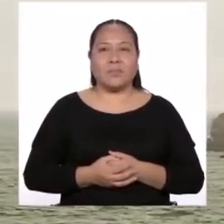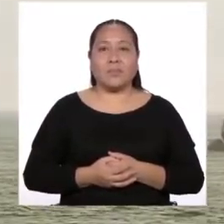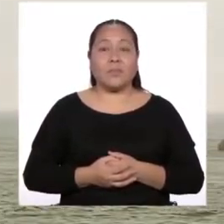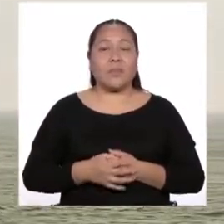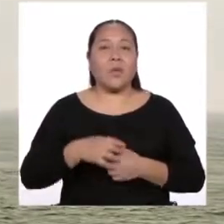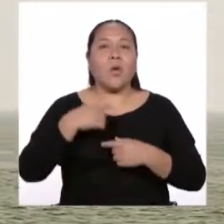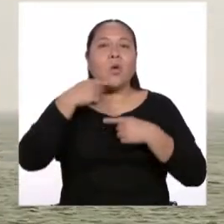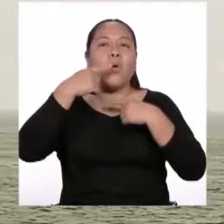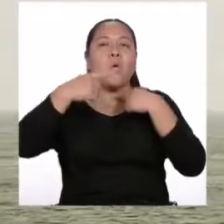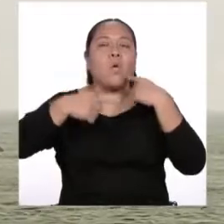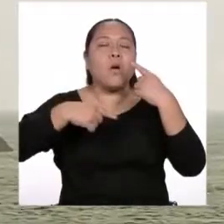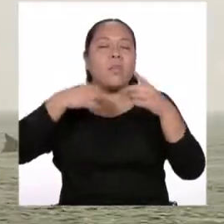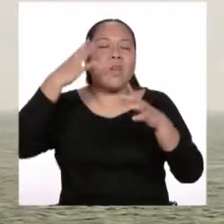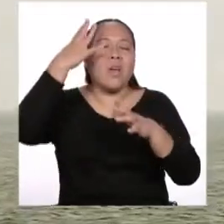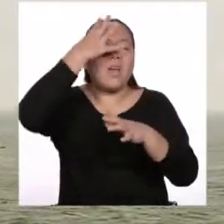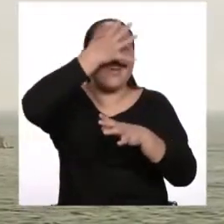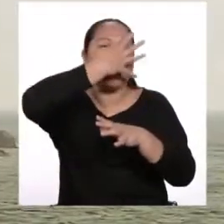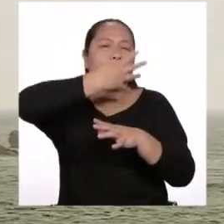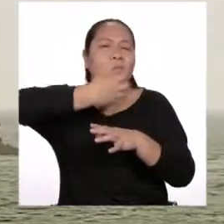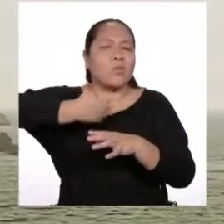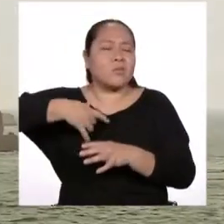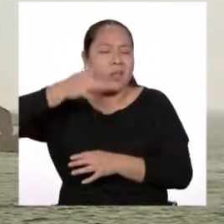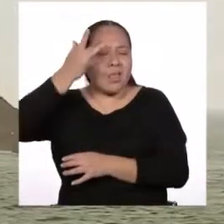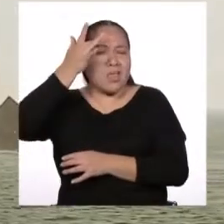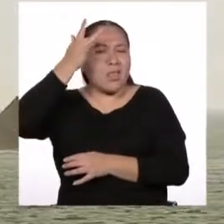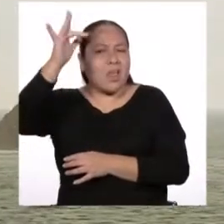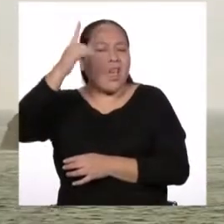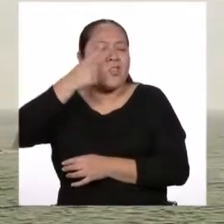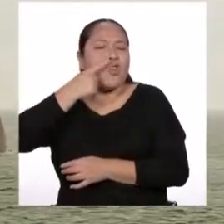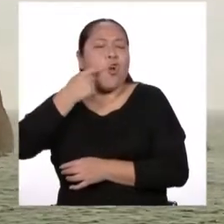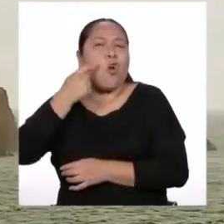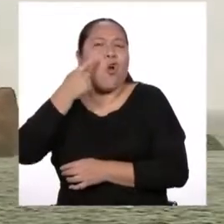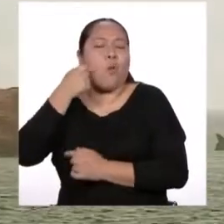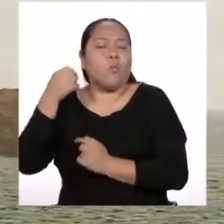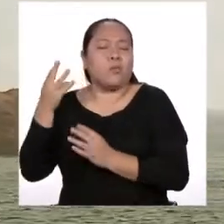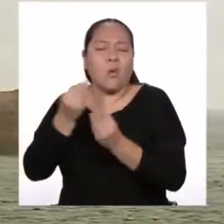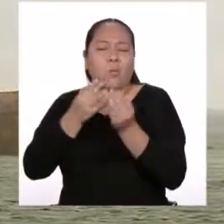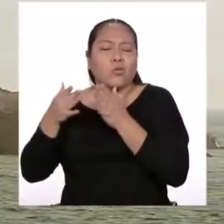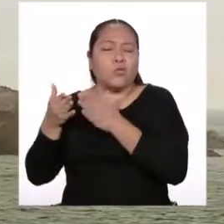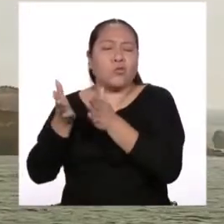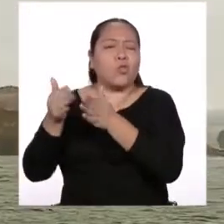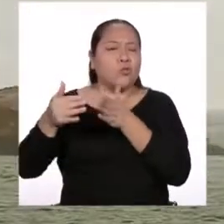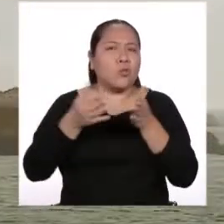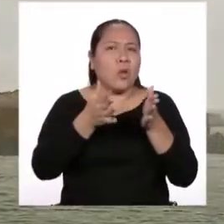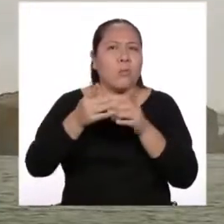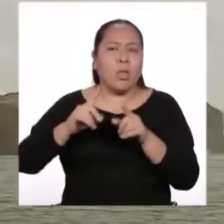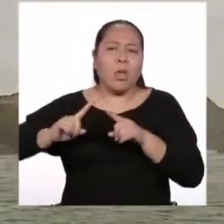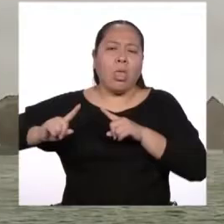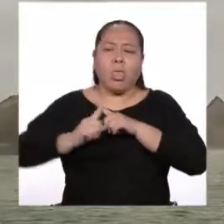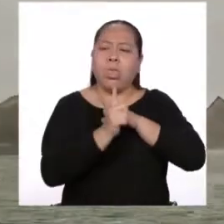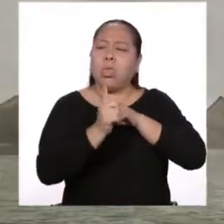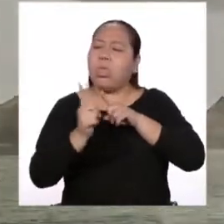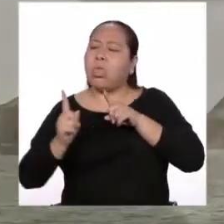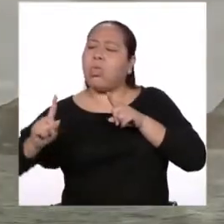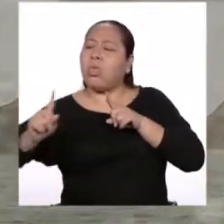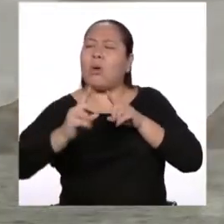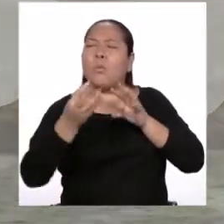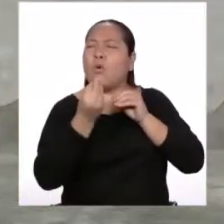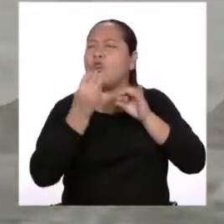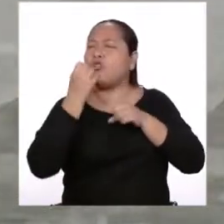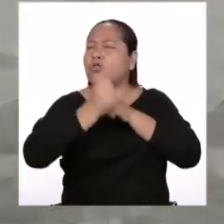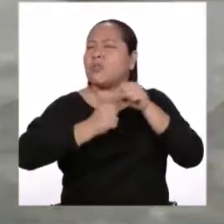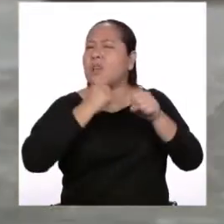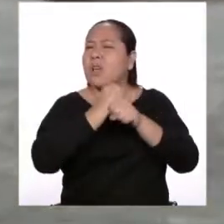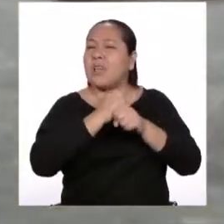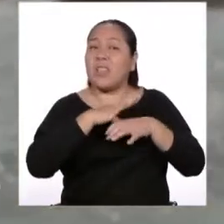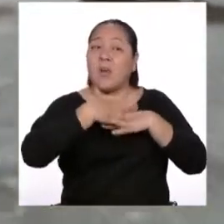Cuéntame, musa, la historia del ingenioso hombre de muchos senderos que anduvo errante por años luego de la destrucción de la